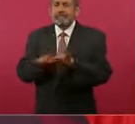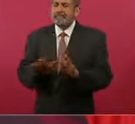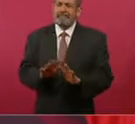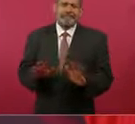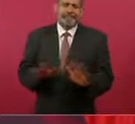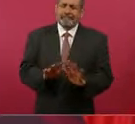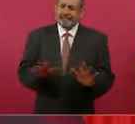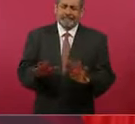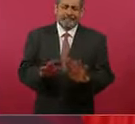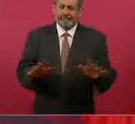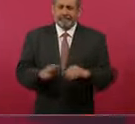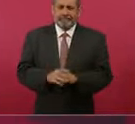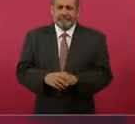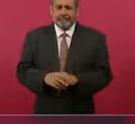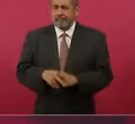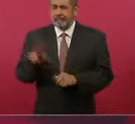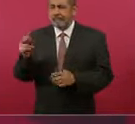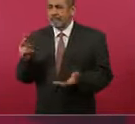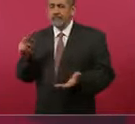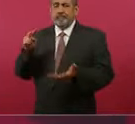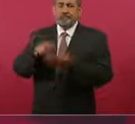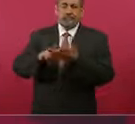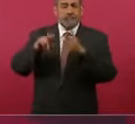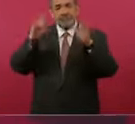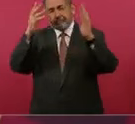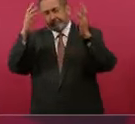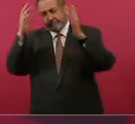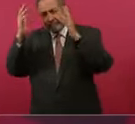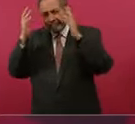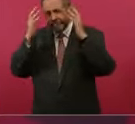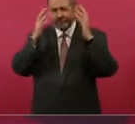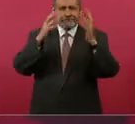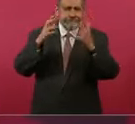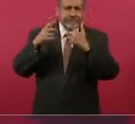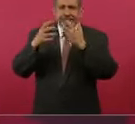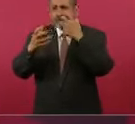ni vayan a aplaudir ahí a sus